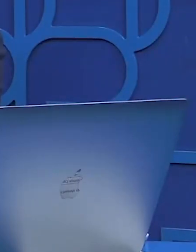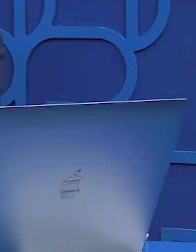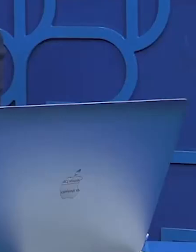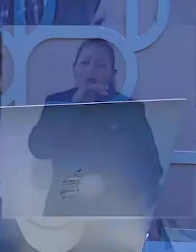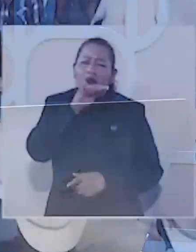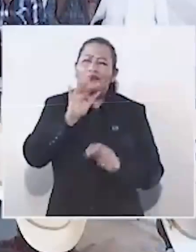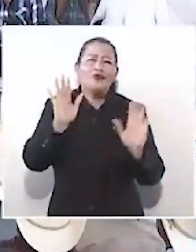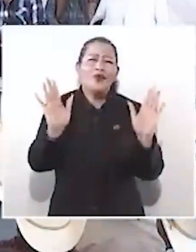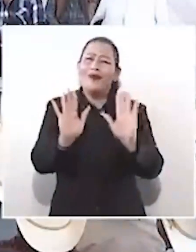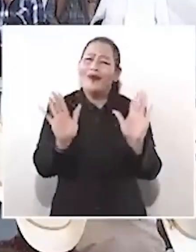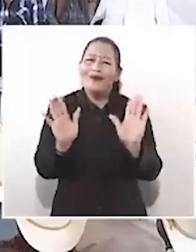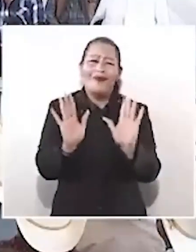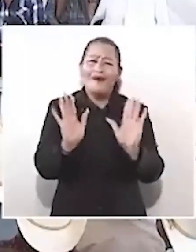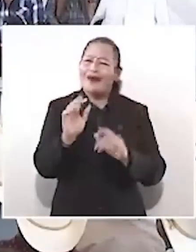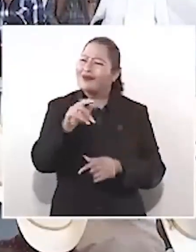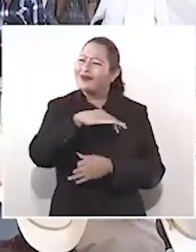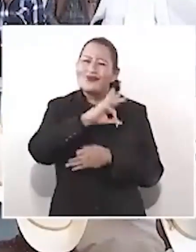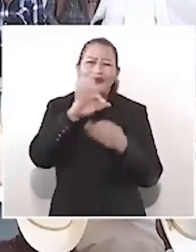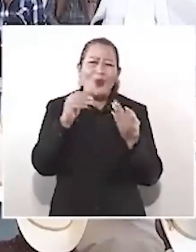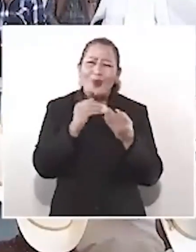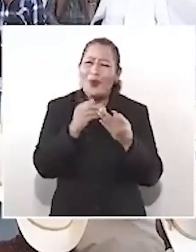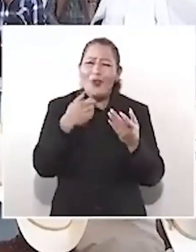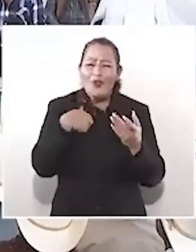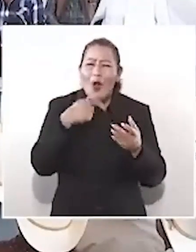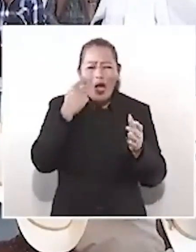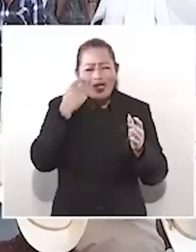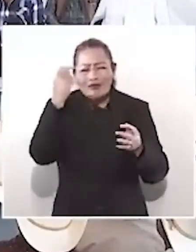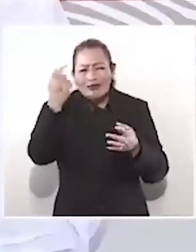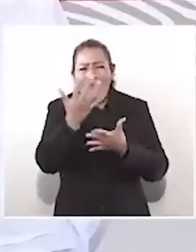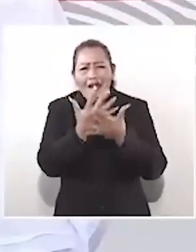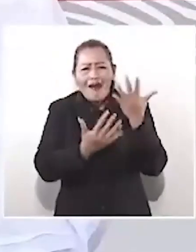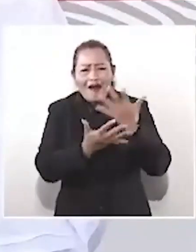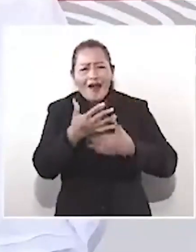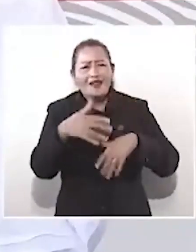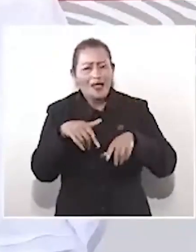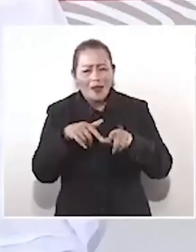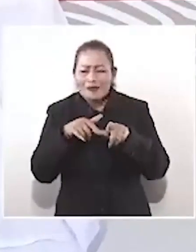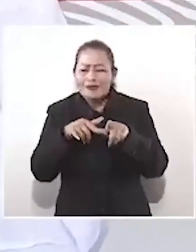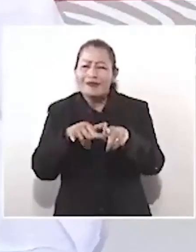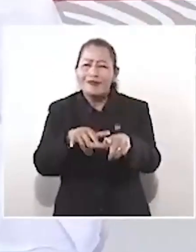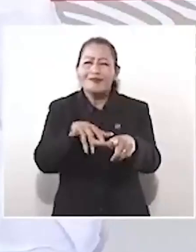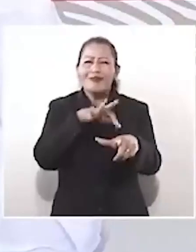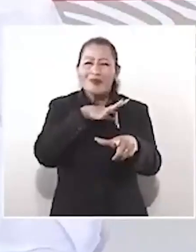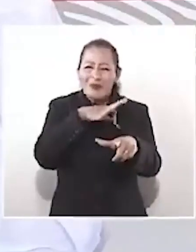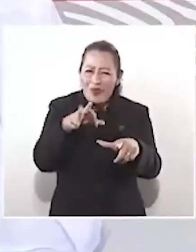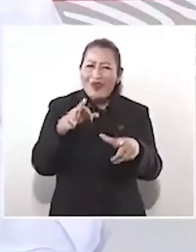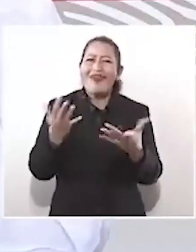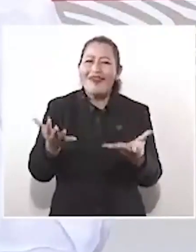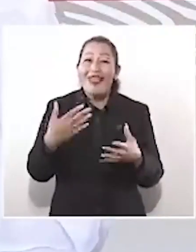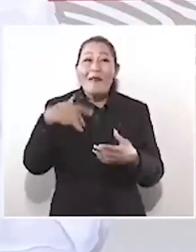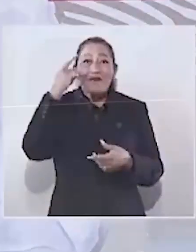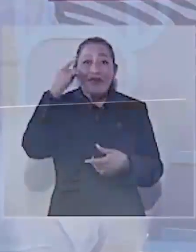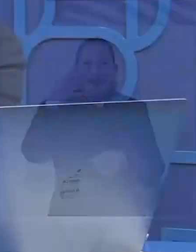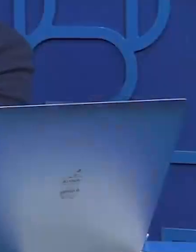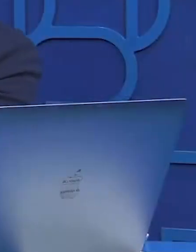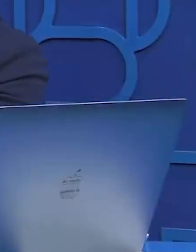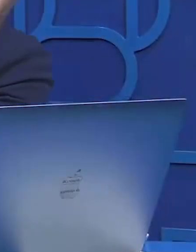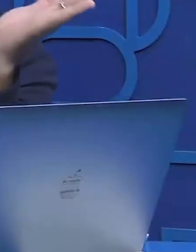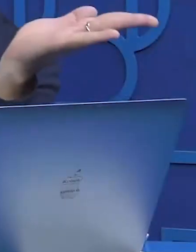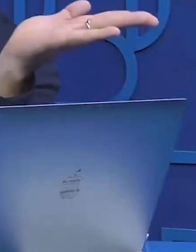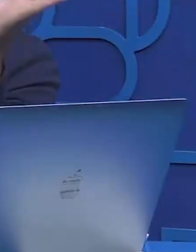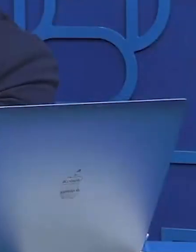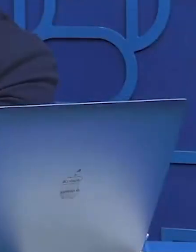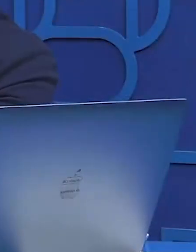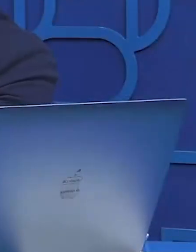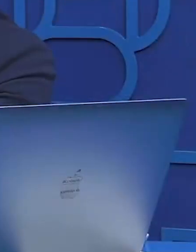Es una gran obra, y ya estará en operación en las próximas dos semanas. No, pues enhorabuena, y más